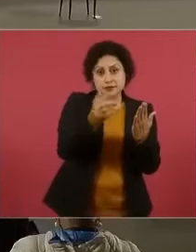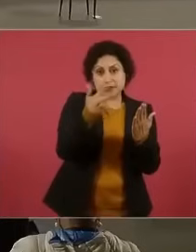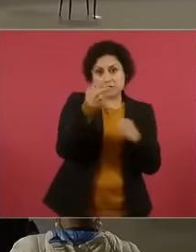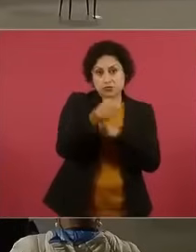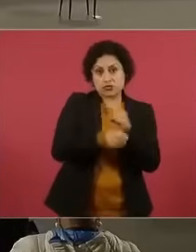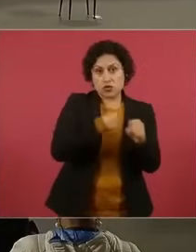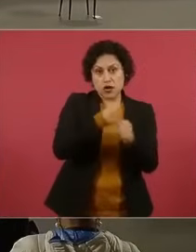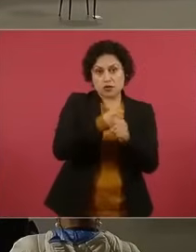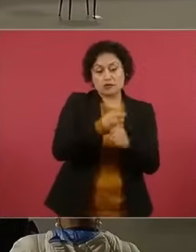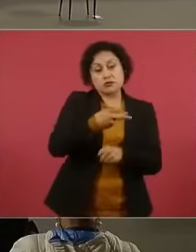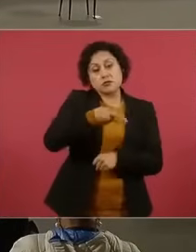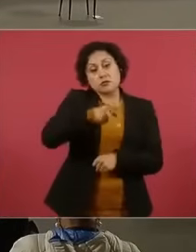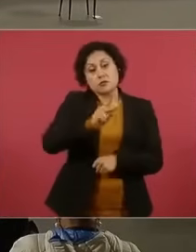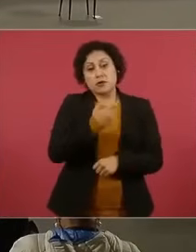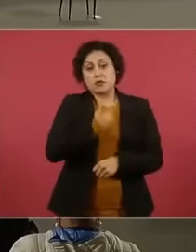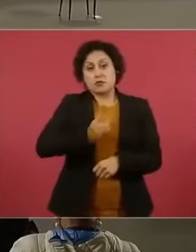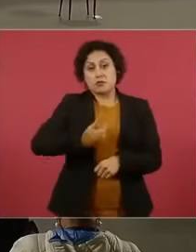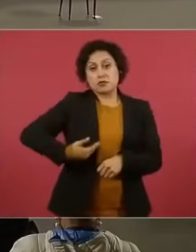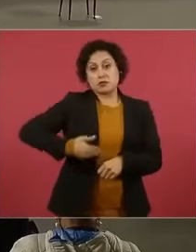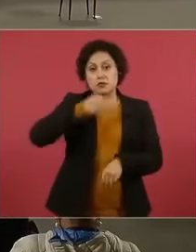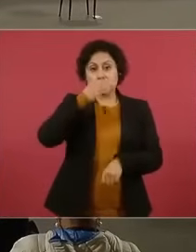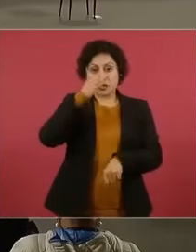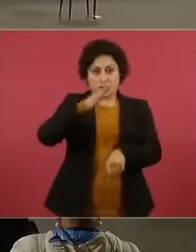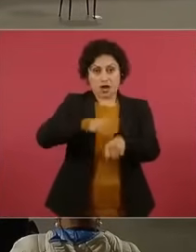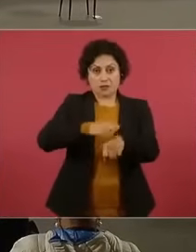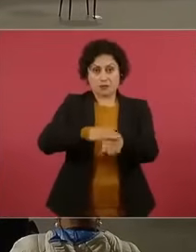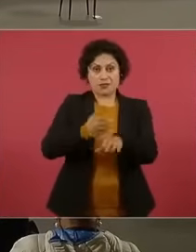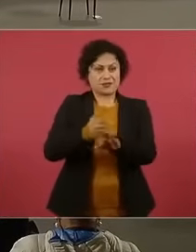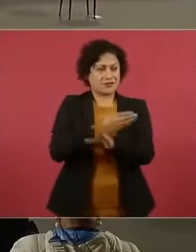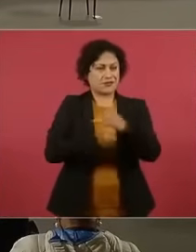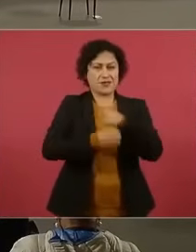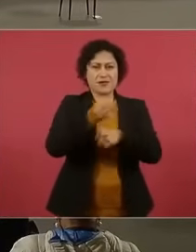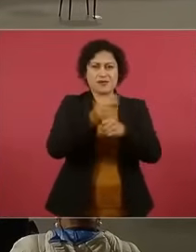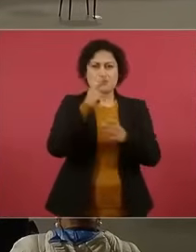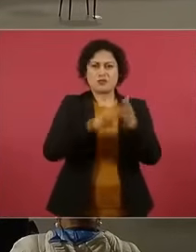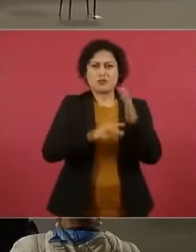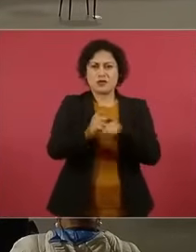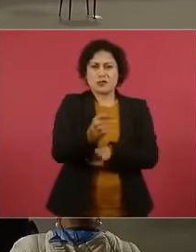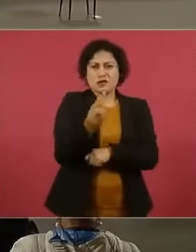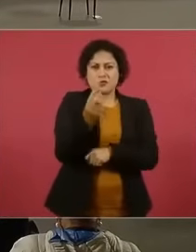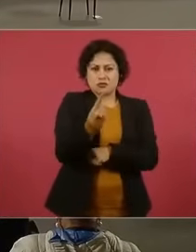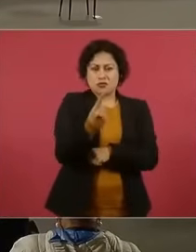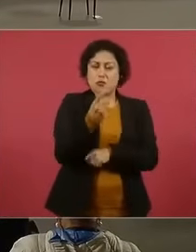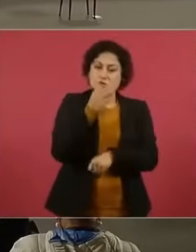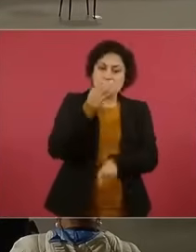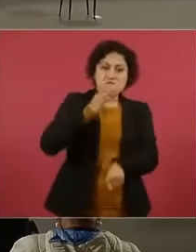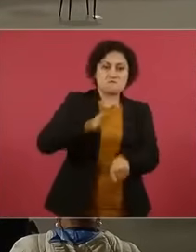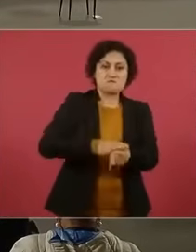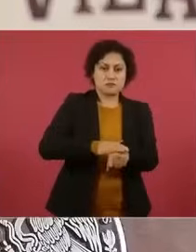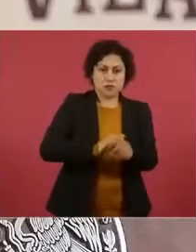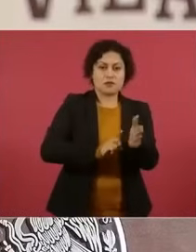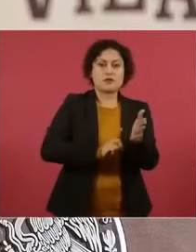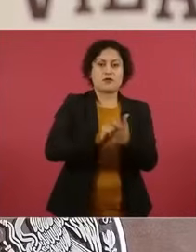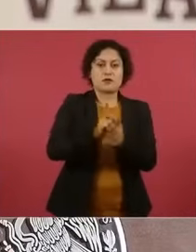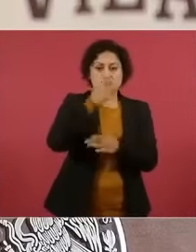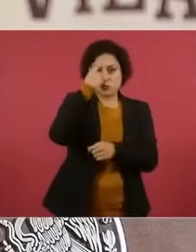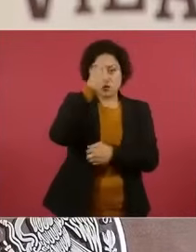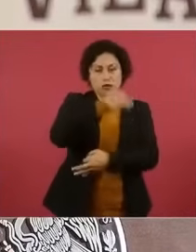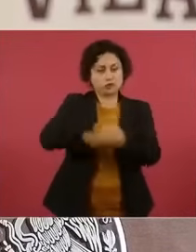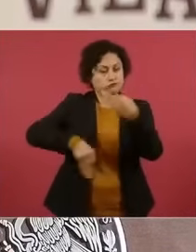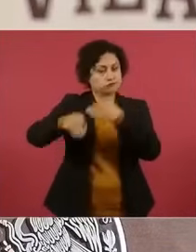presidente definió a partir del 2021 que fuera un derecho universal a partir de los 65 años.